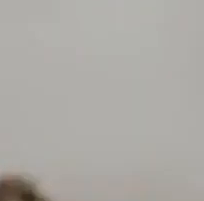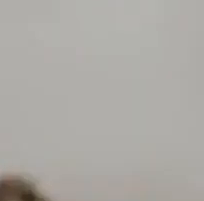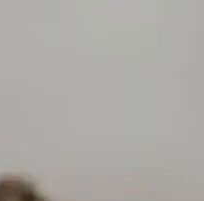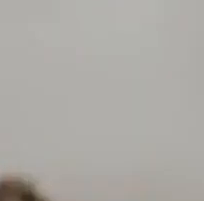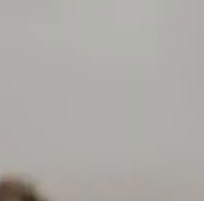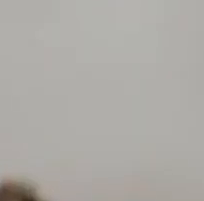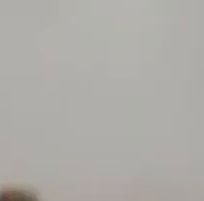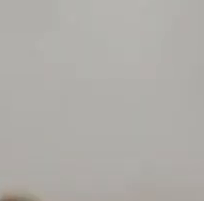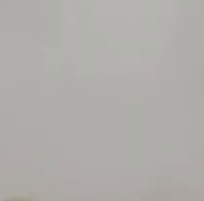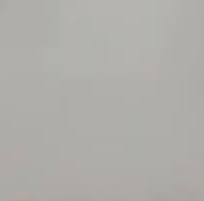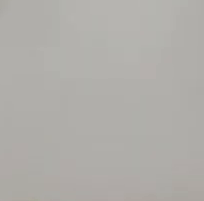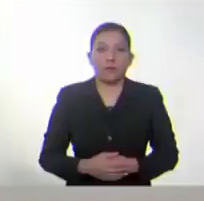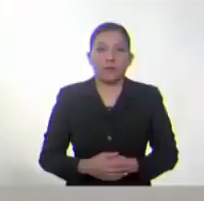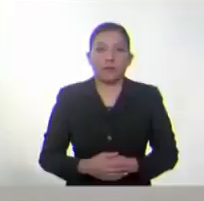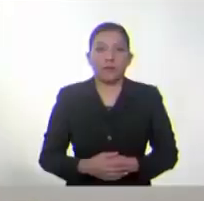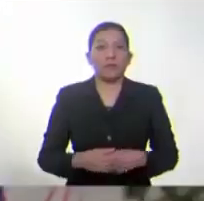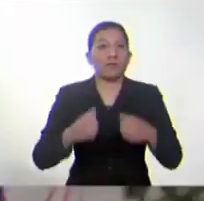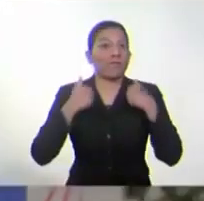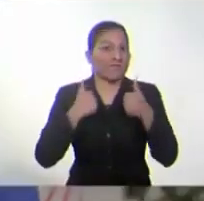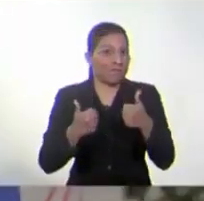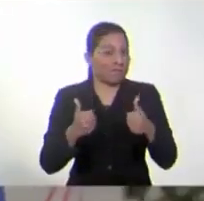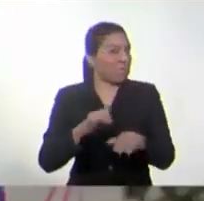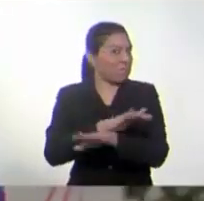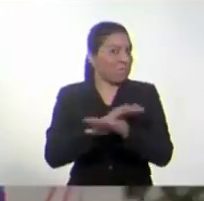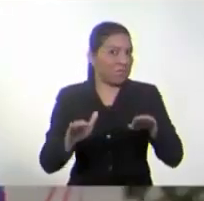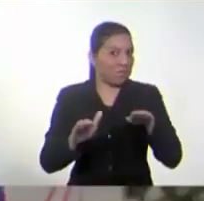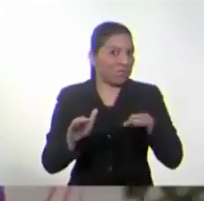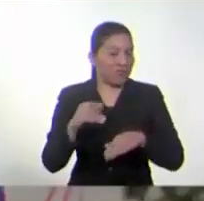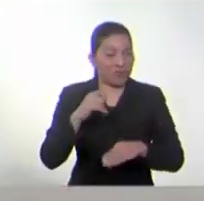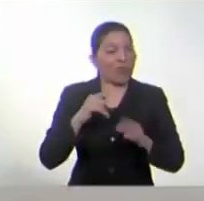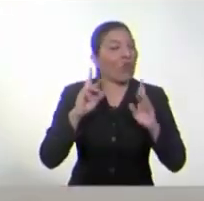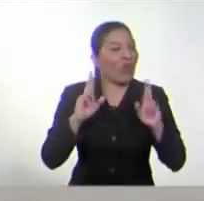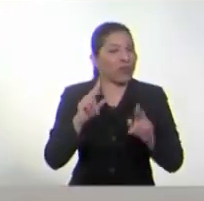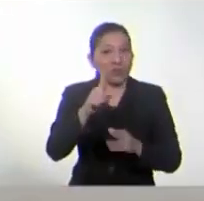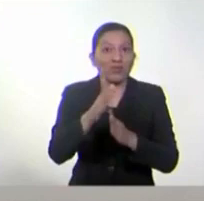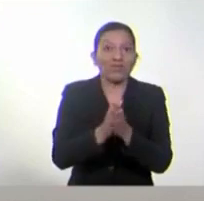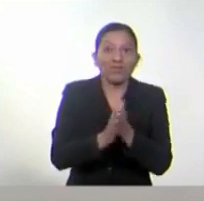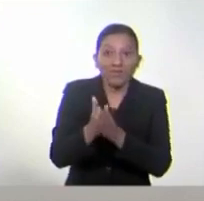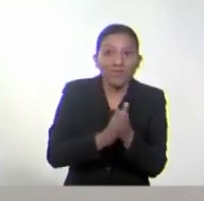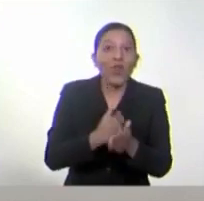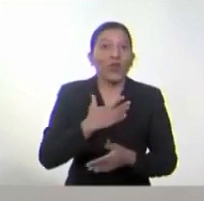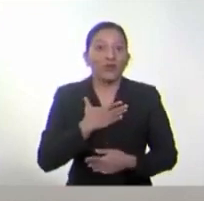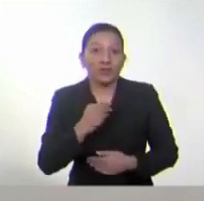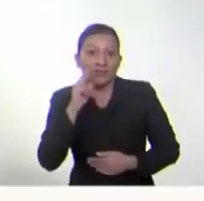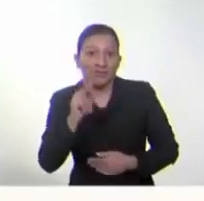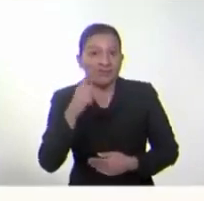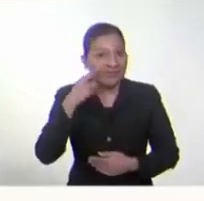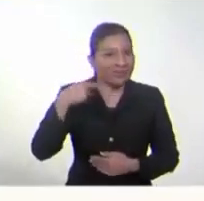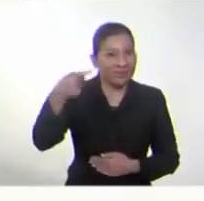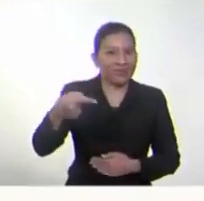Bueno, esto ha sido todo por hoy. Espero que te haya gustado. Te esperamos pronto.